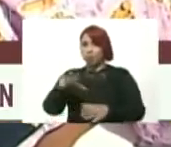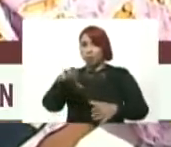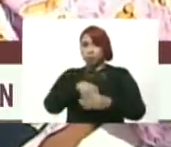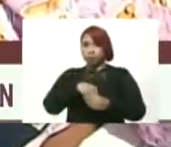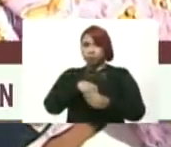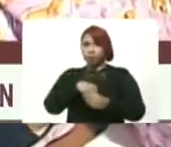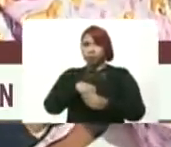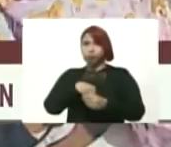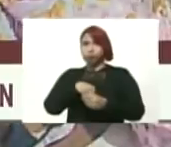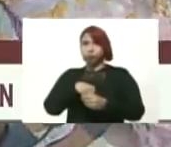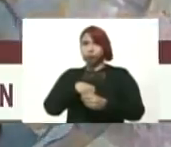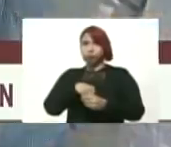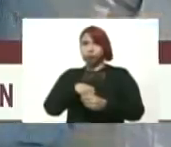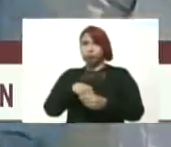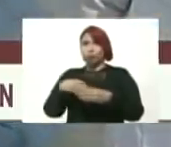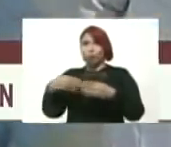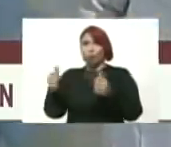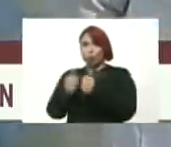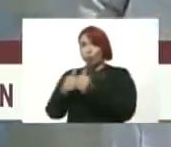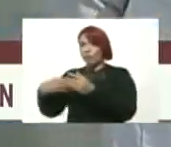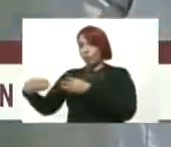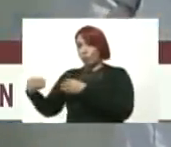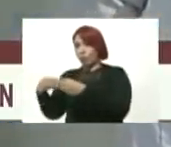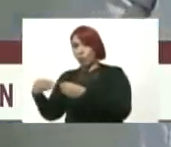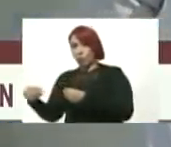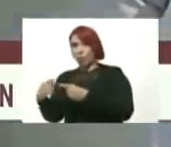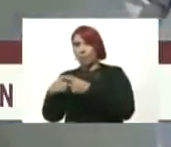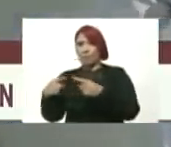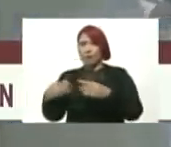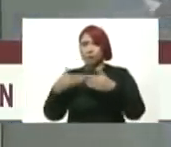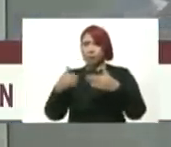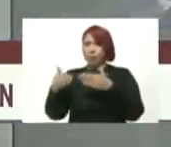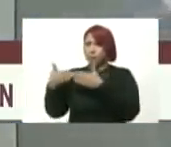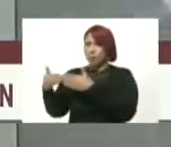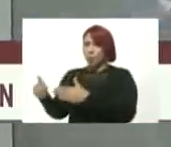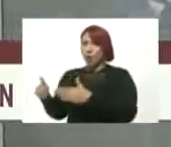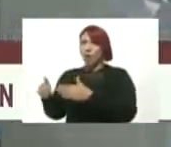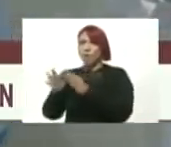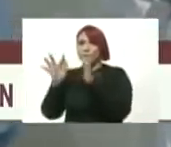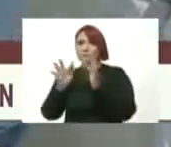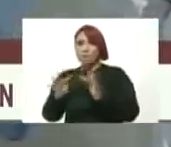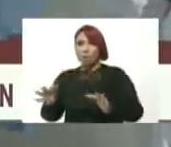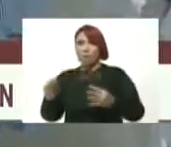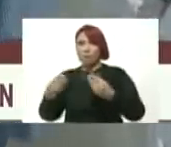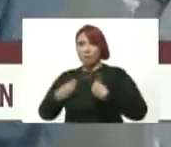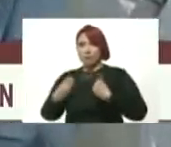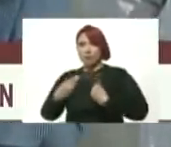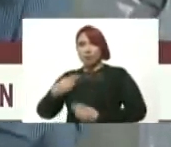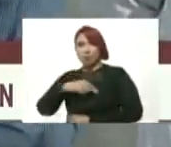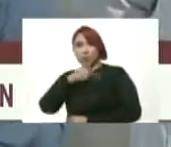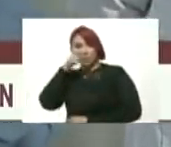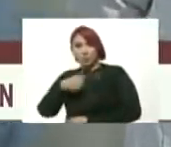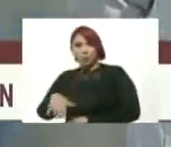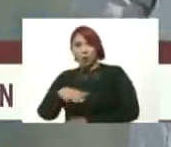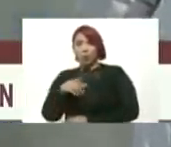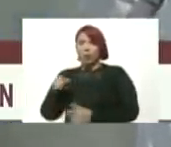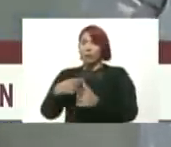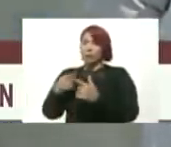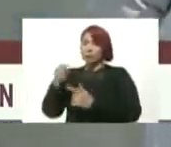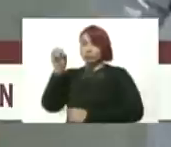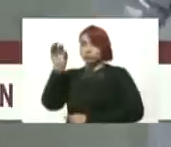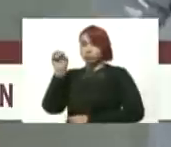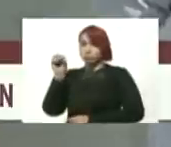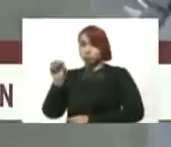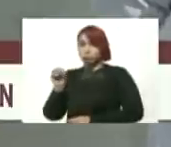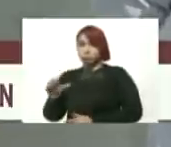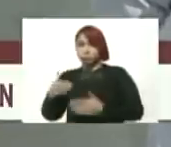radical con flexibilización justamente para garantizar medio de vida a nuestra población así que este semáforo por